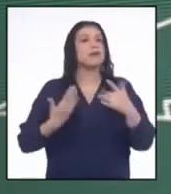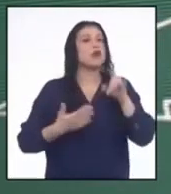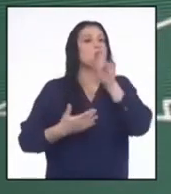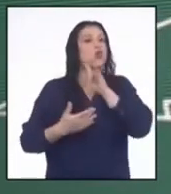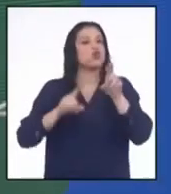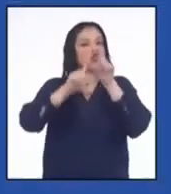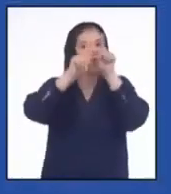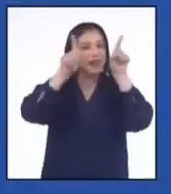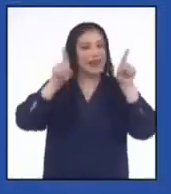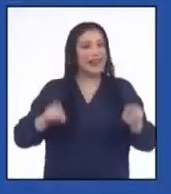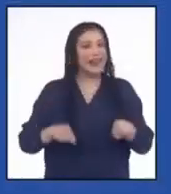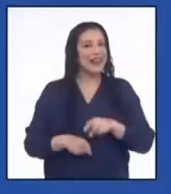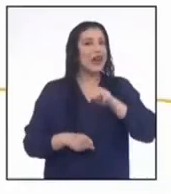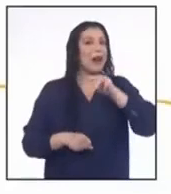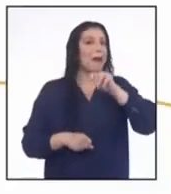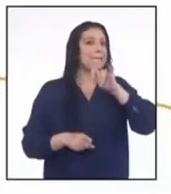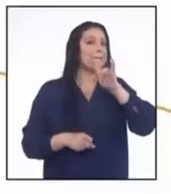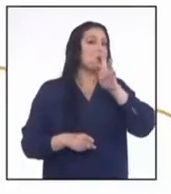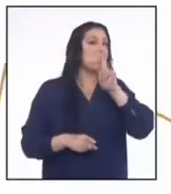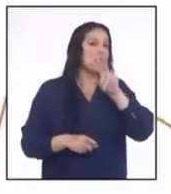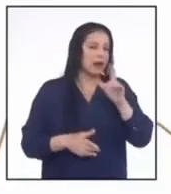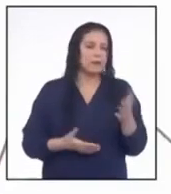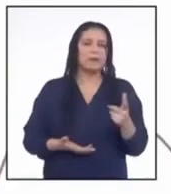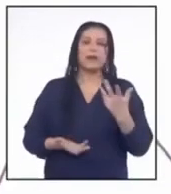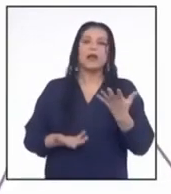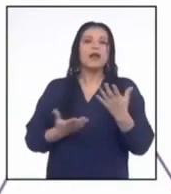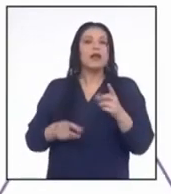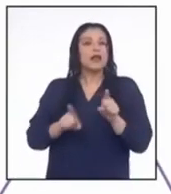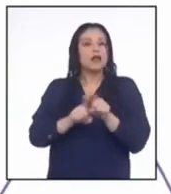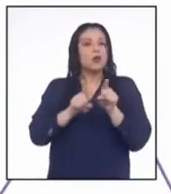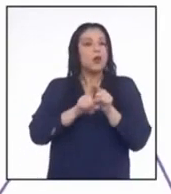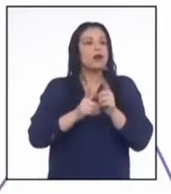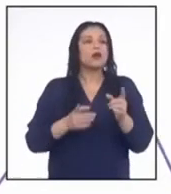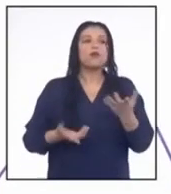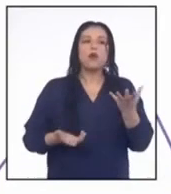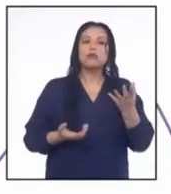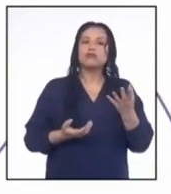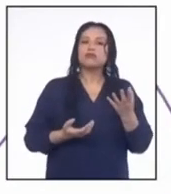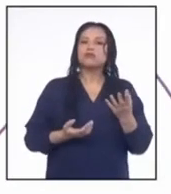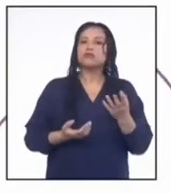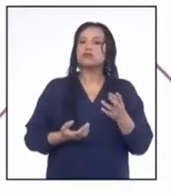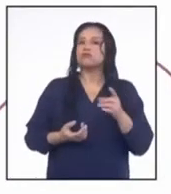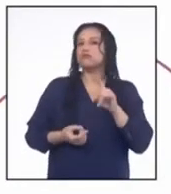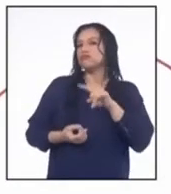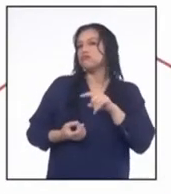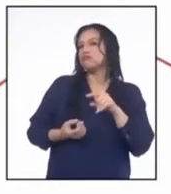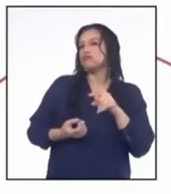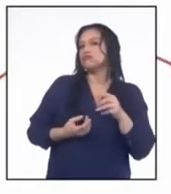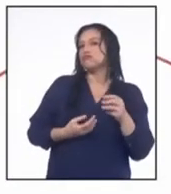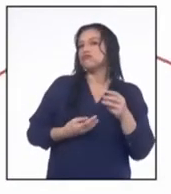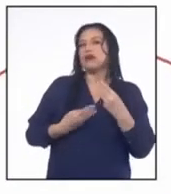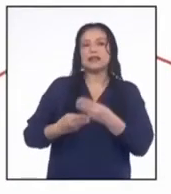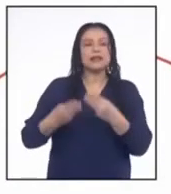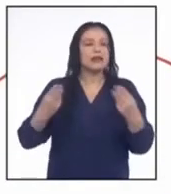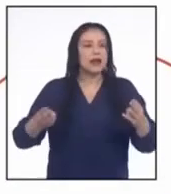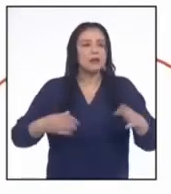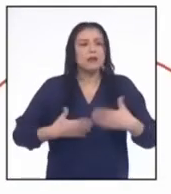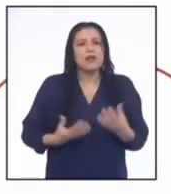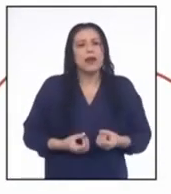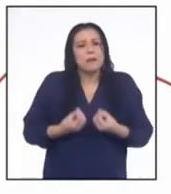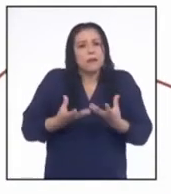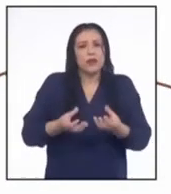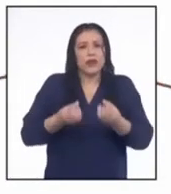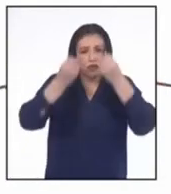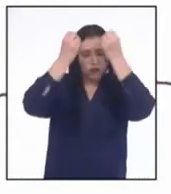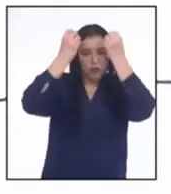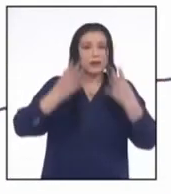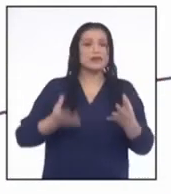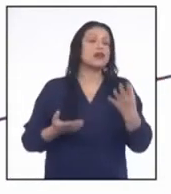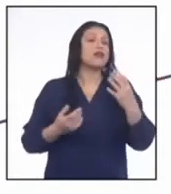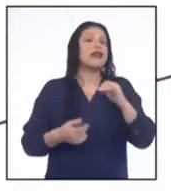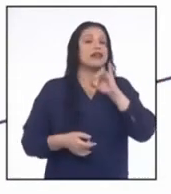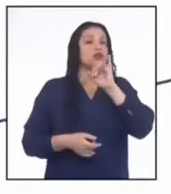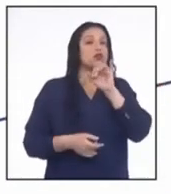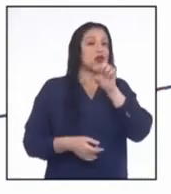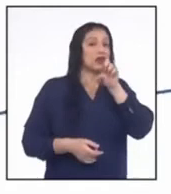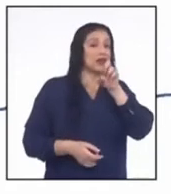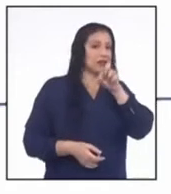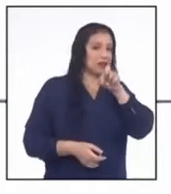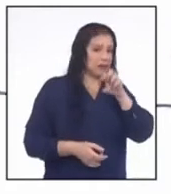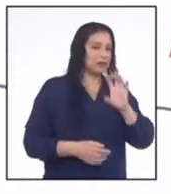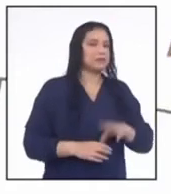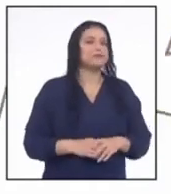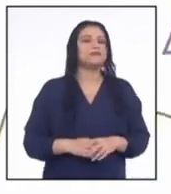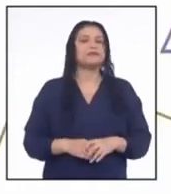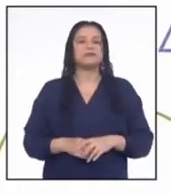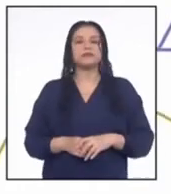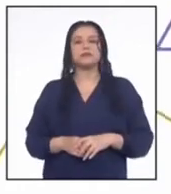en nuestro periódico mural. Como un insumo para el periódico mural, yo me animaría a brindar información del Instituto Geofísico del